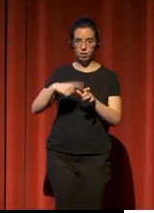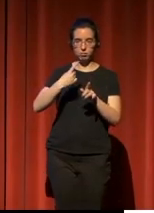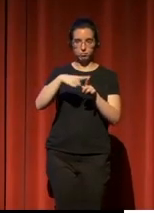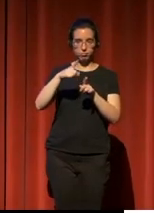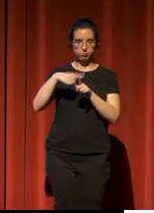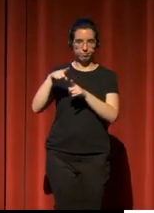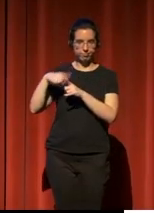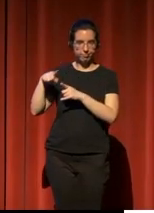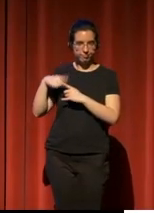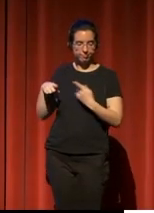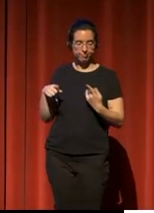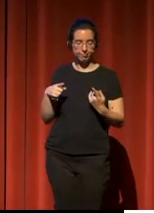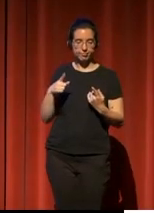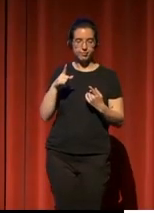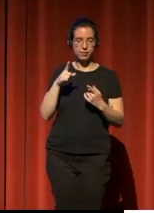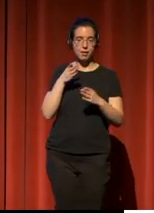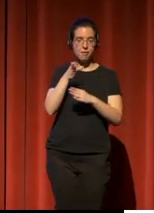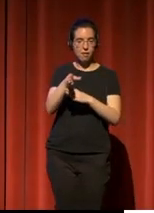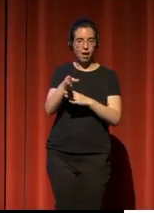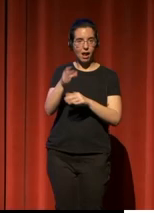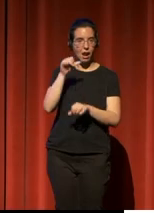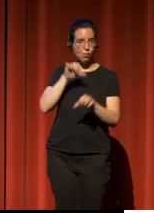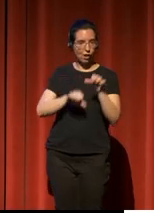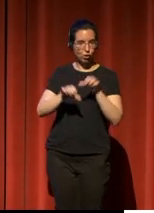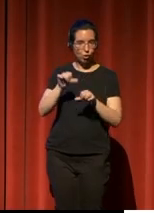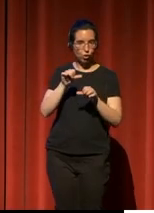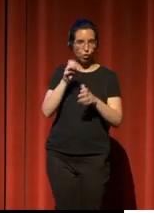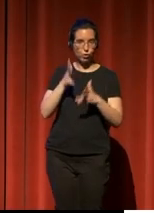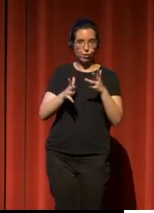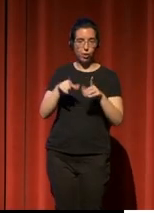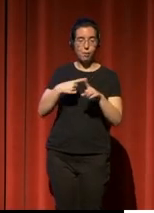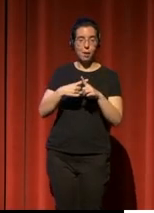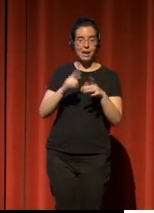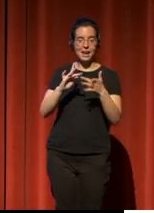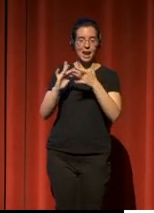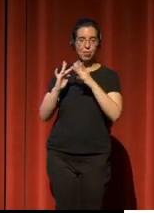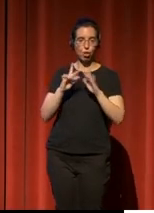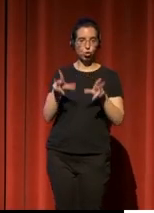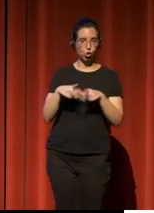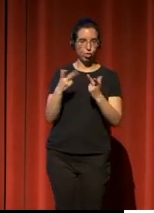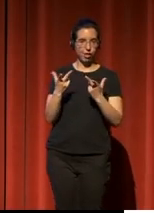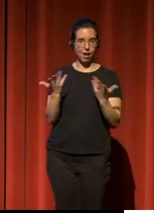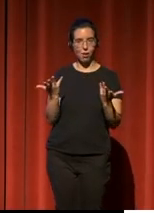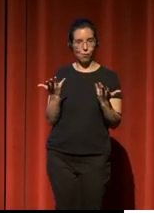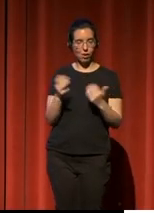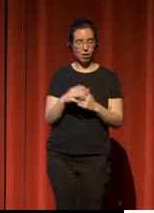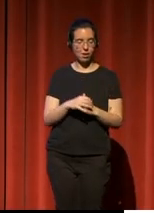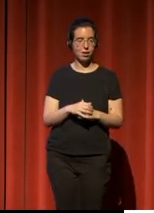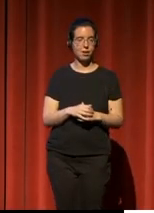laboratorios ciudadanos y las relaciones sociales que que se generan vale